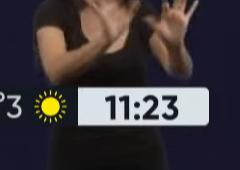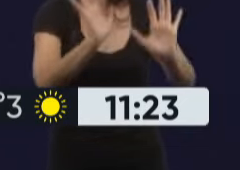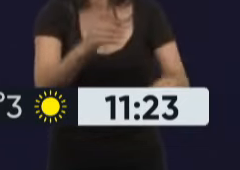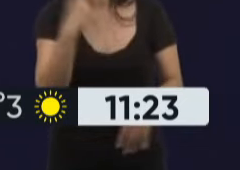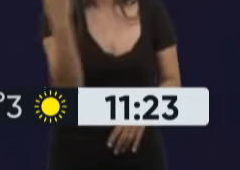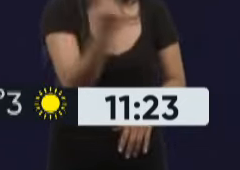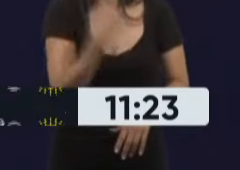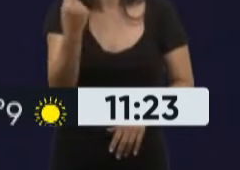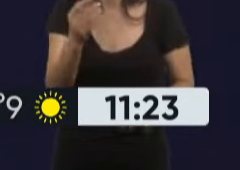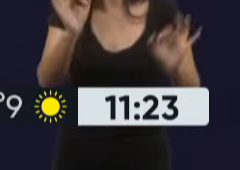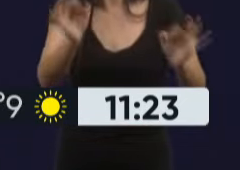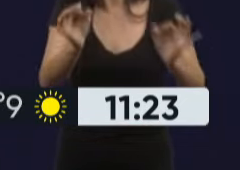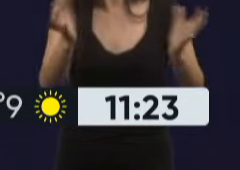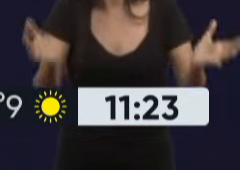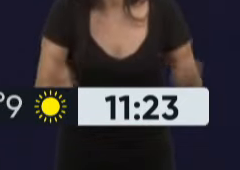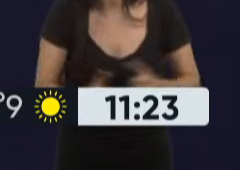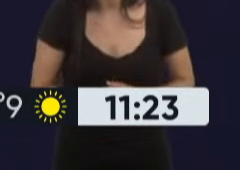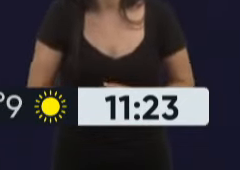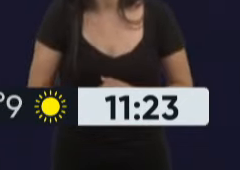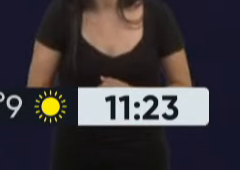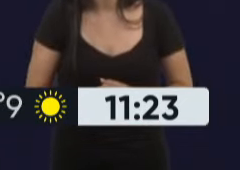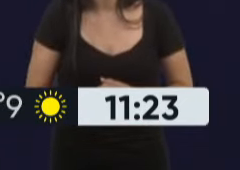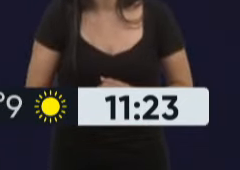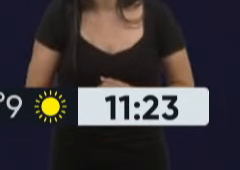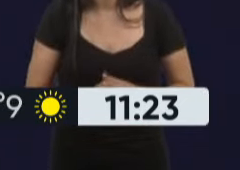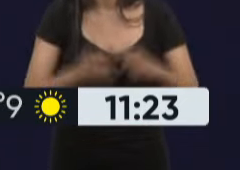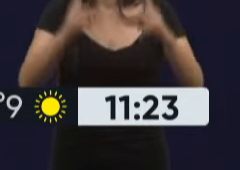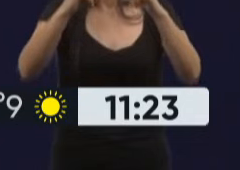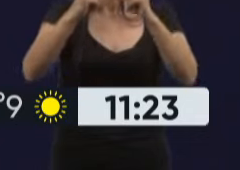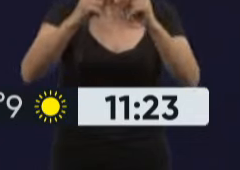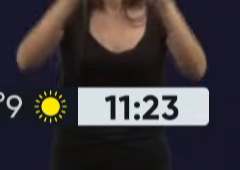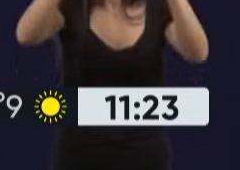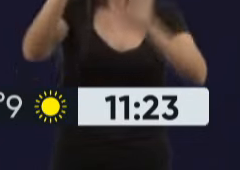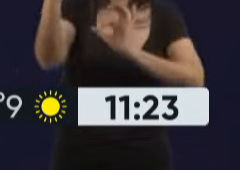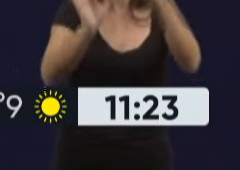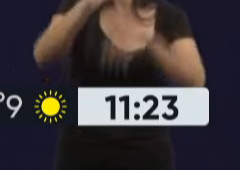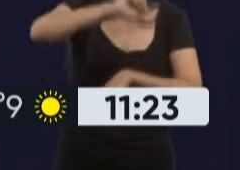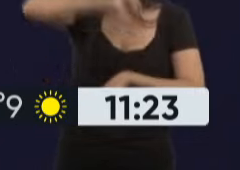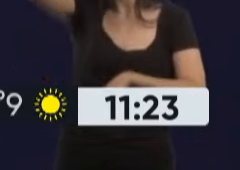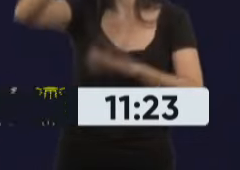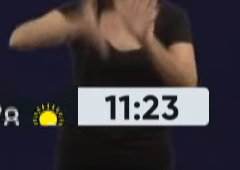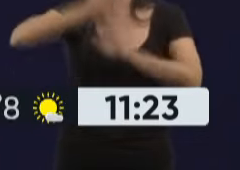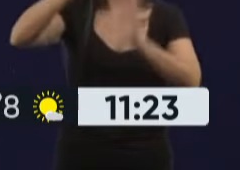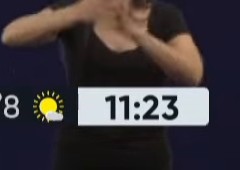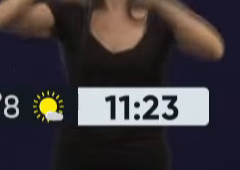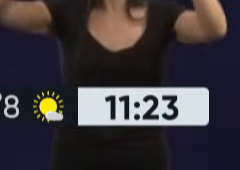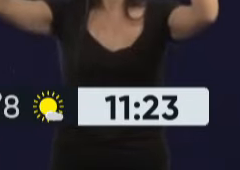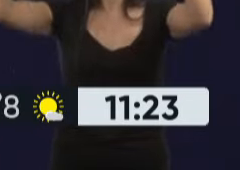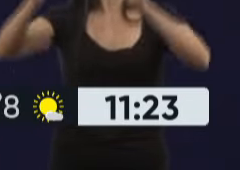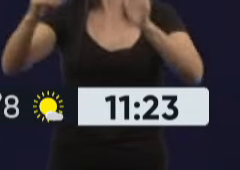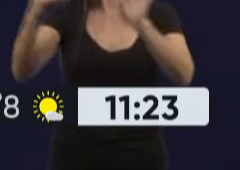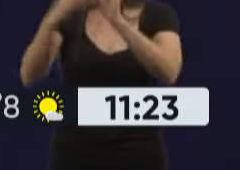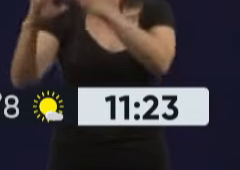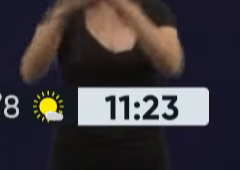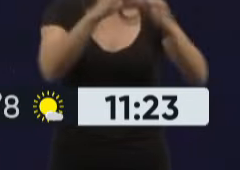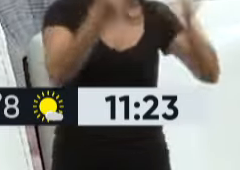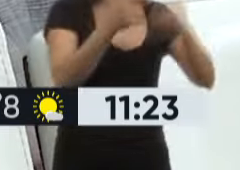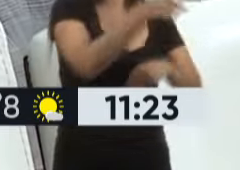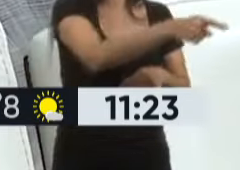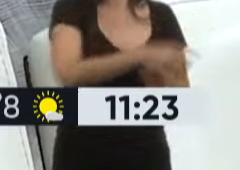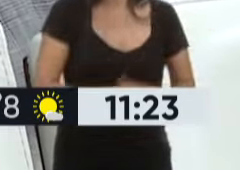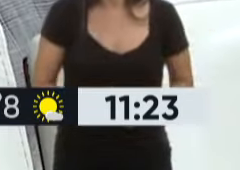entendemos que los números se van a derrumbar a lo plasmado en el en el presupuesto